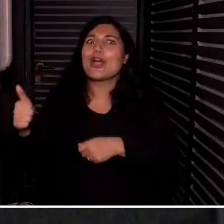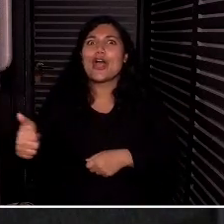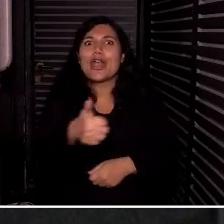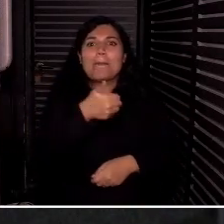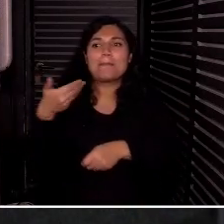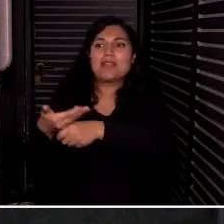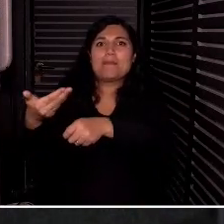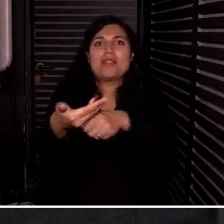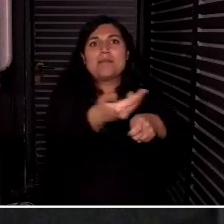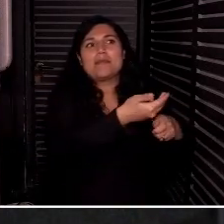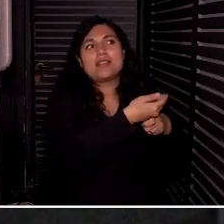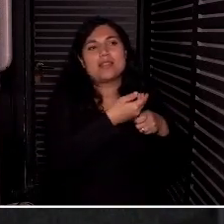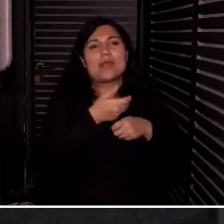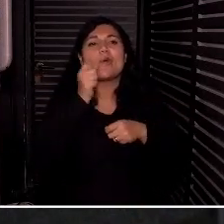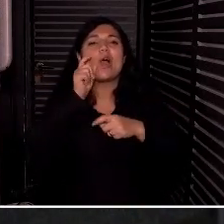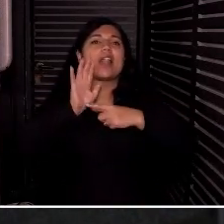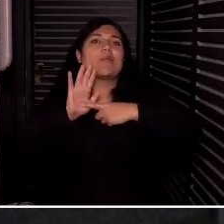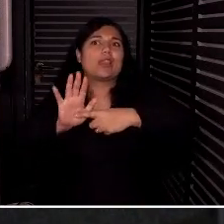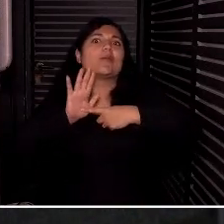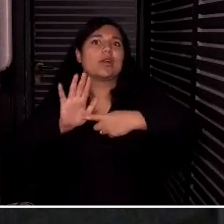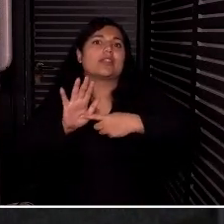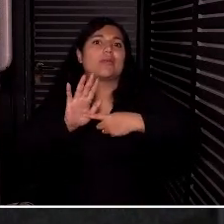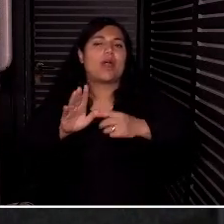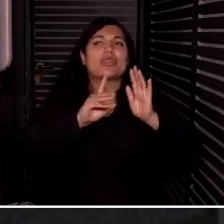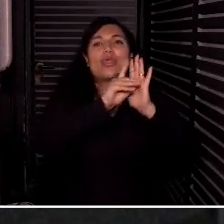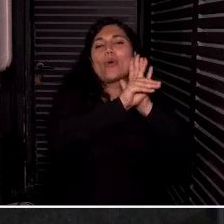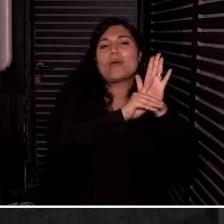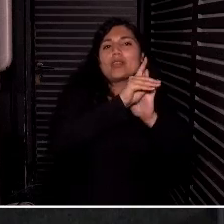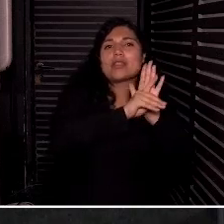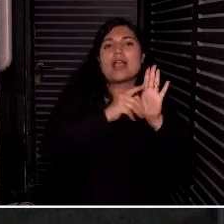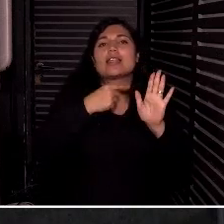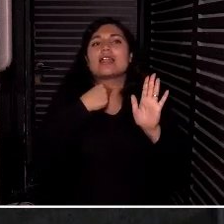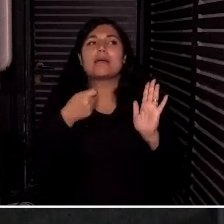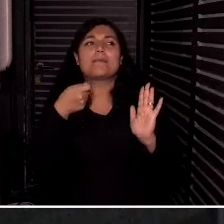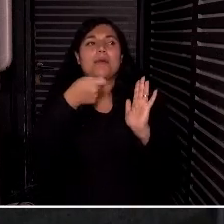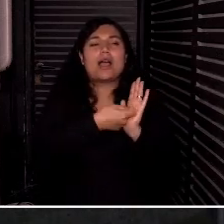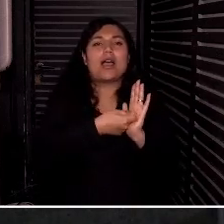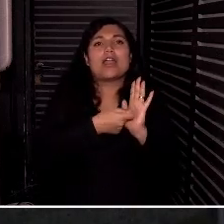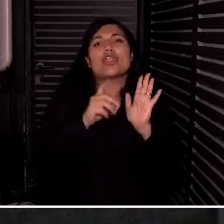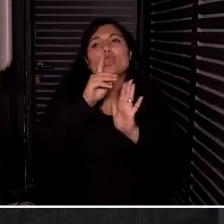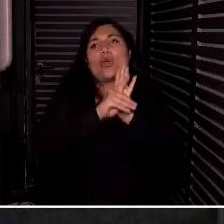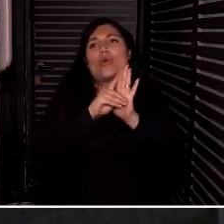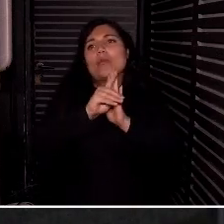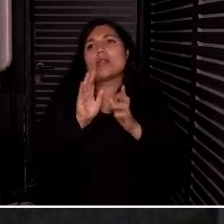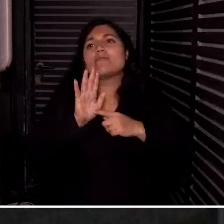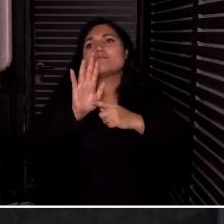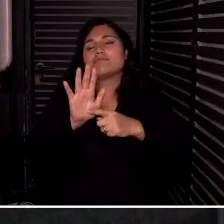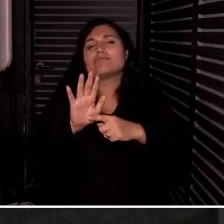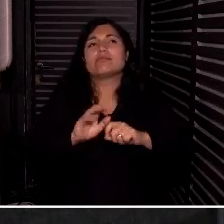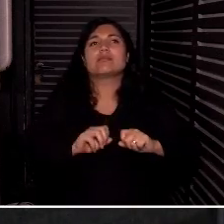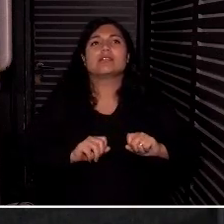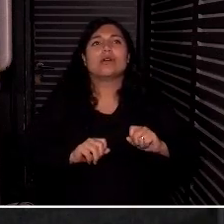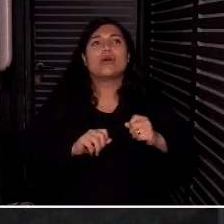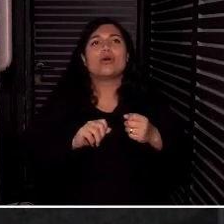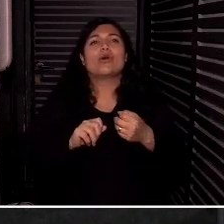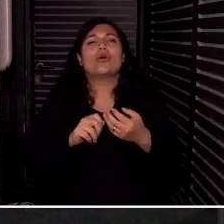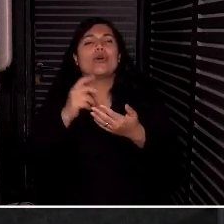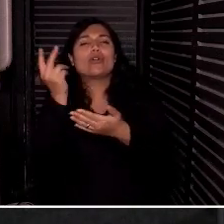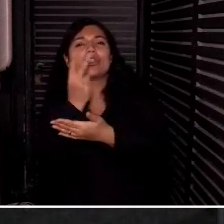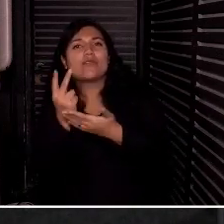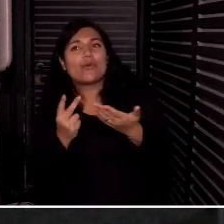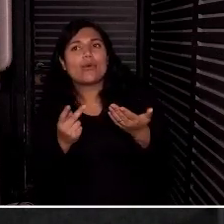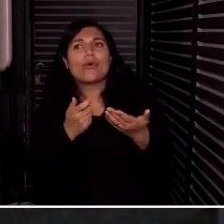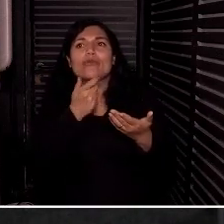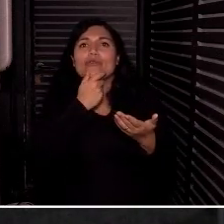transmitirlo que todos los documentalistas quieren que les financi mos cosas todos los que hacen animaciones quieren que estemos ahí eh La verdad